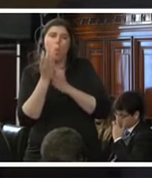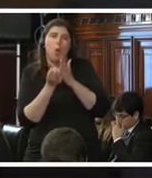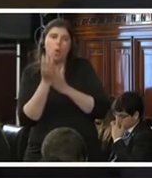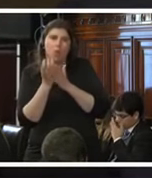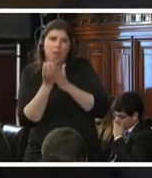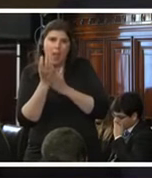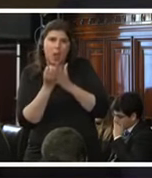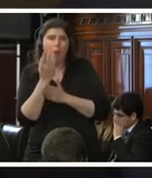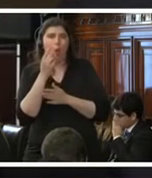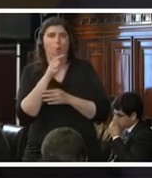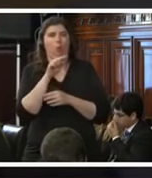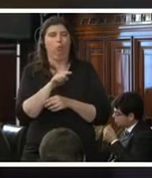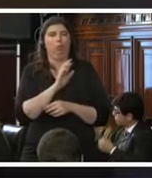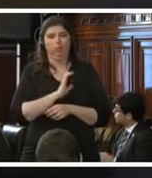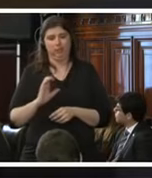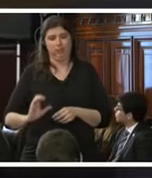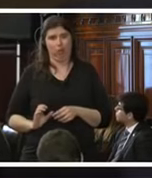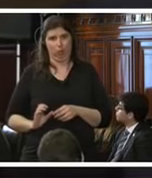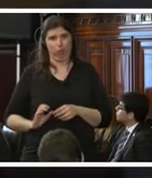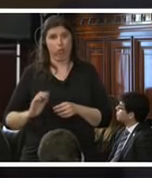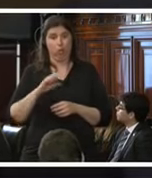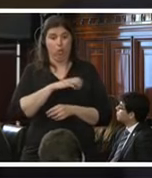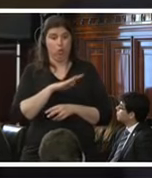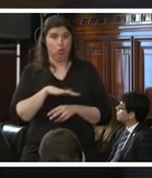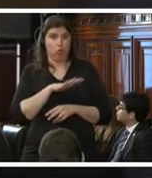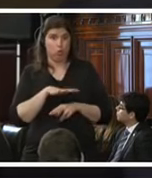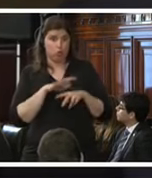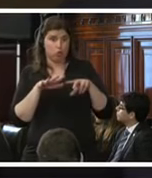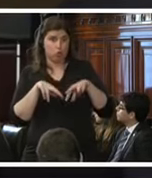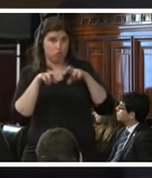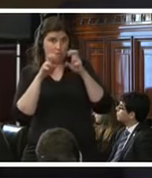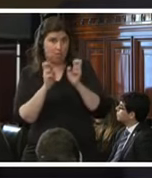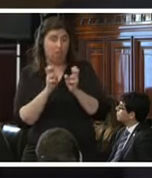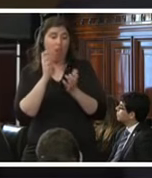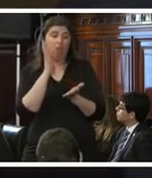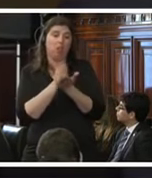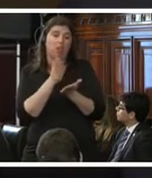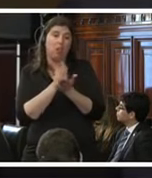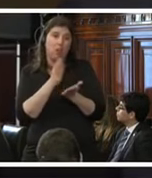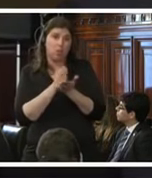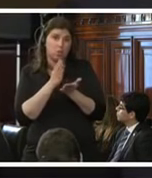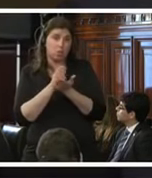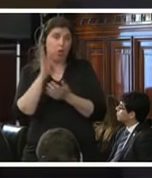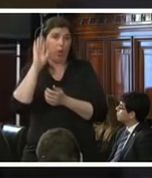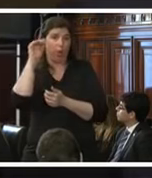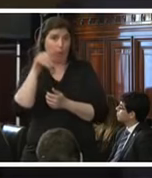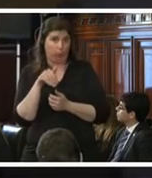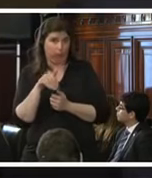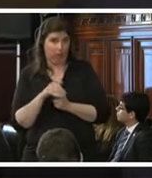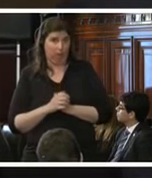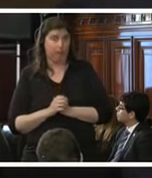democrático, social de derecho y republicano, que justamente con el sistema de